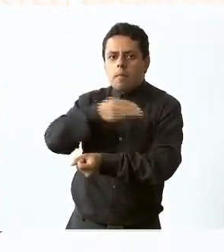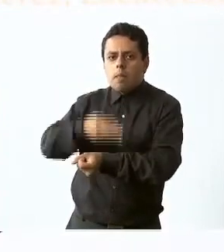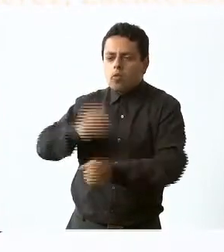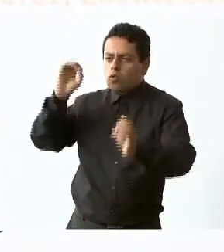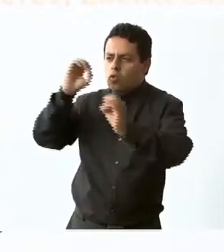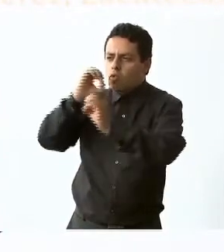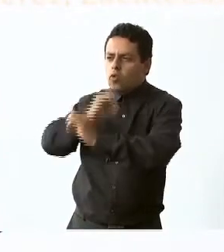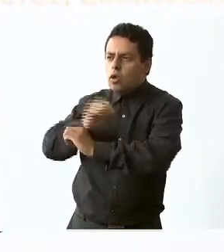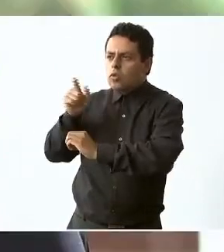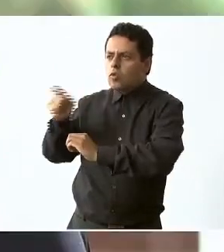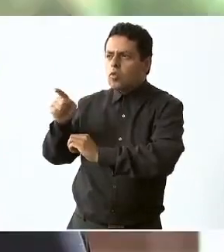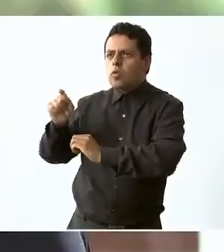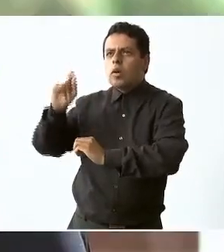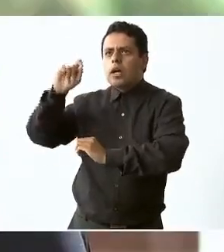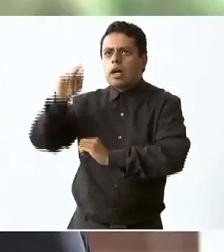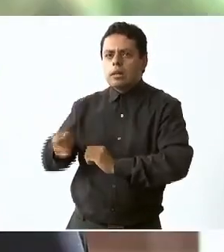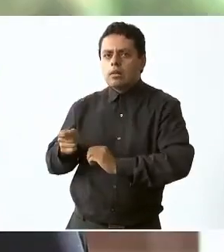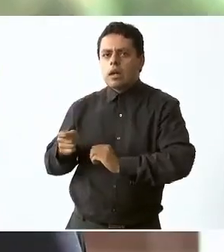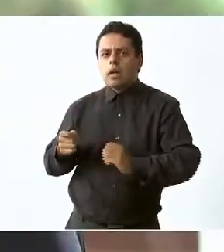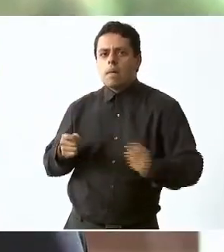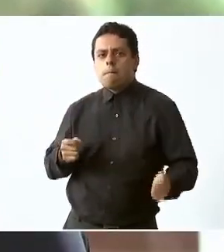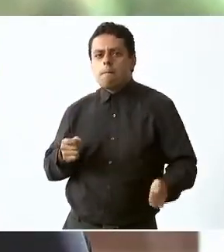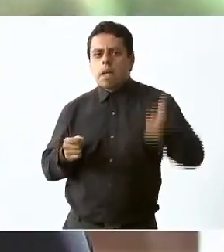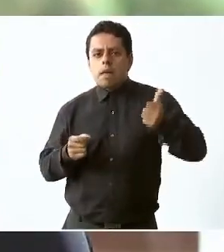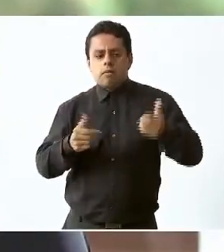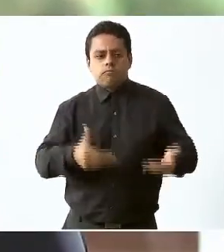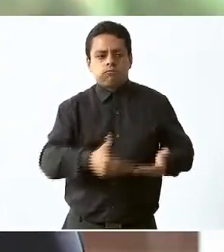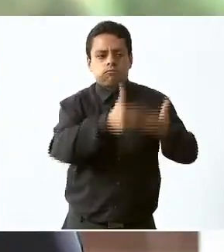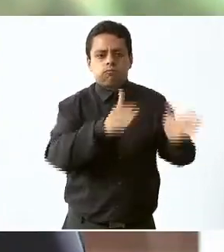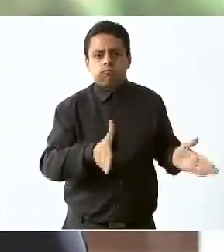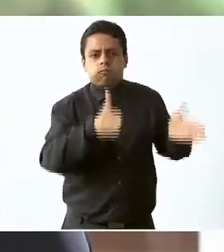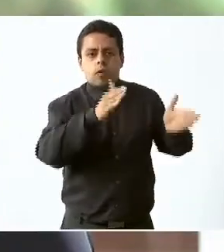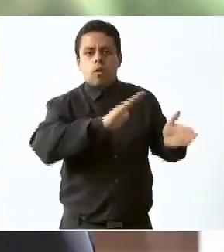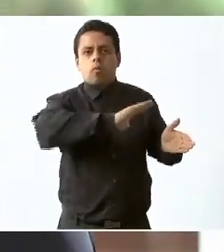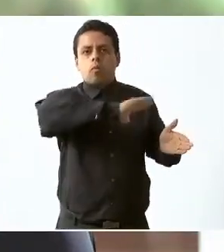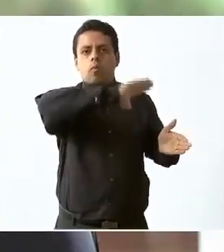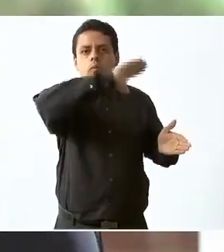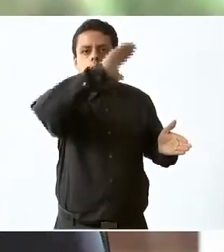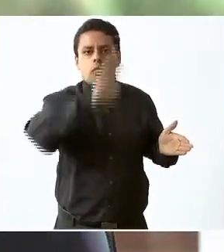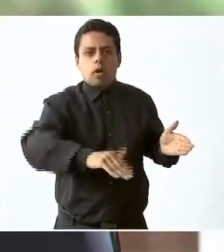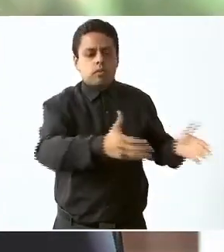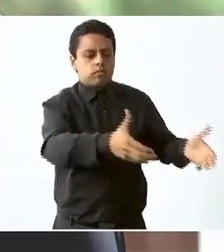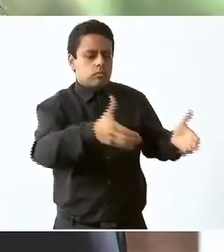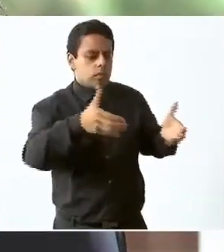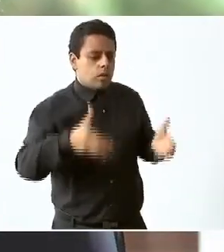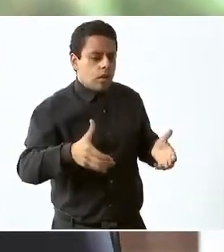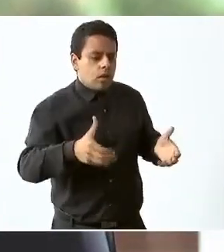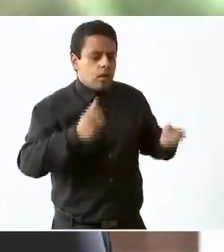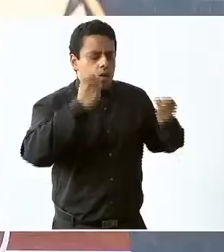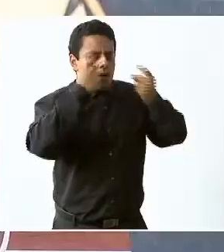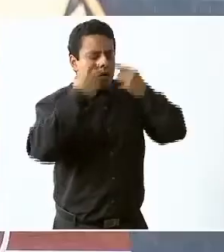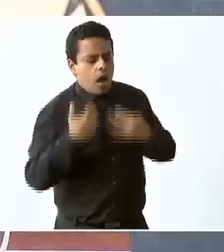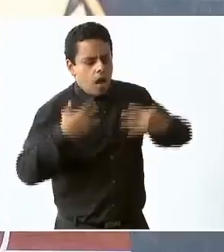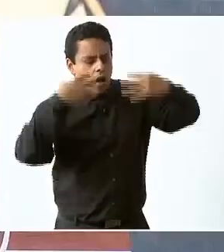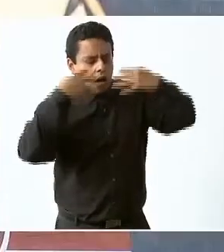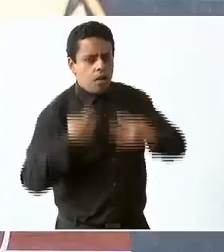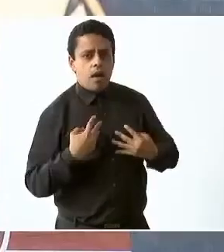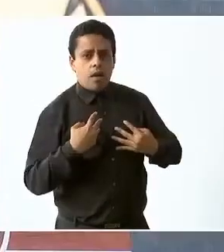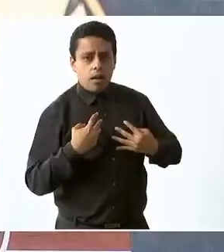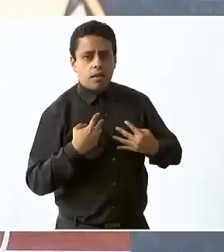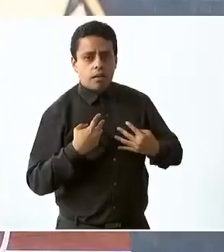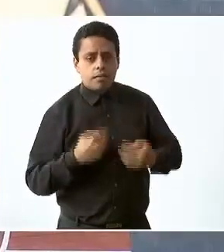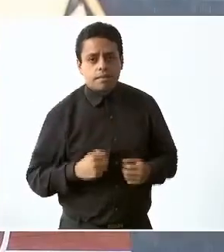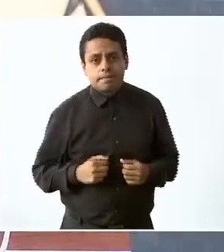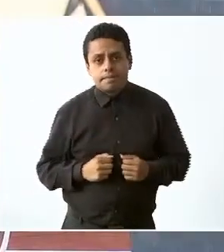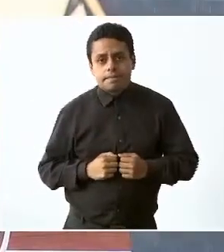evoca la visita del primer ataúd que recibí en mi casa en plena juventud. Hoy,